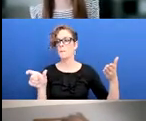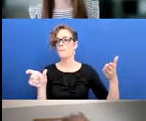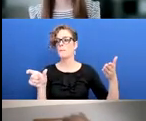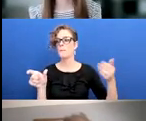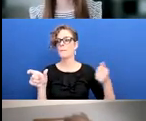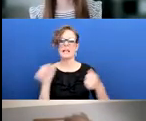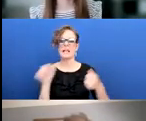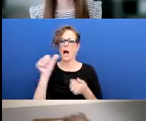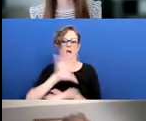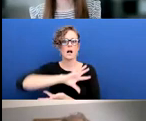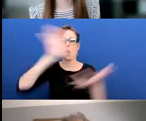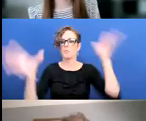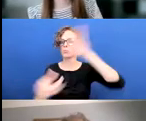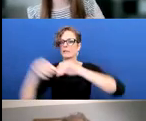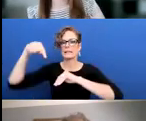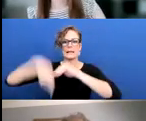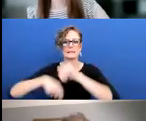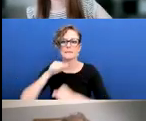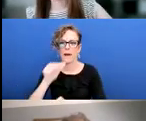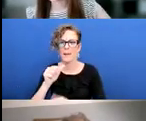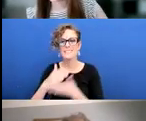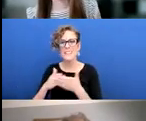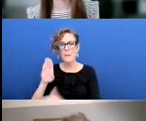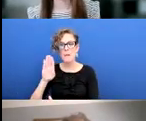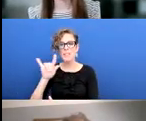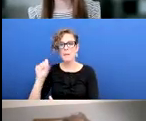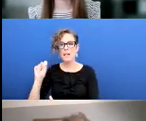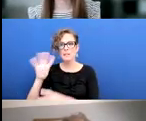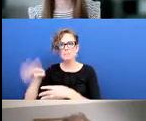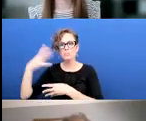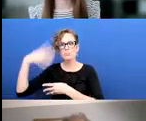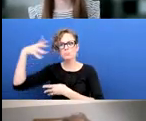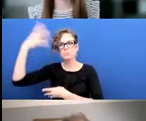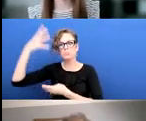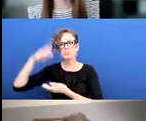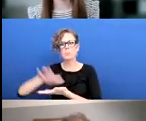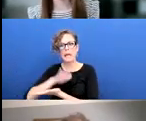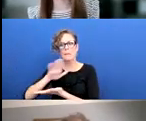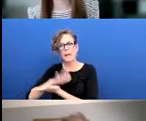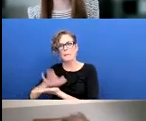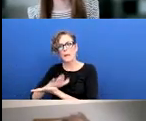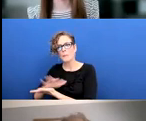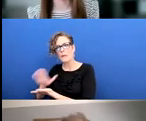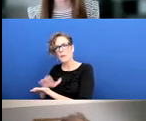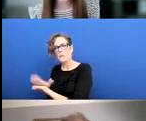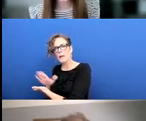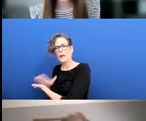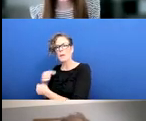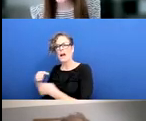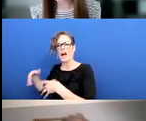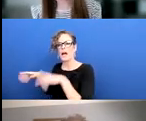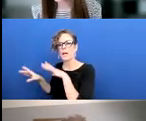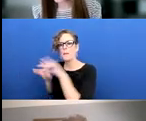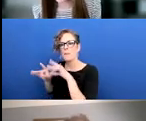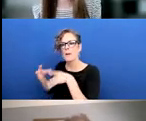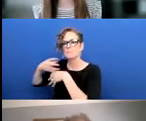columna de la mano derecha tengo a dónde va destinado el dinero. Algunos tienen otras funciones, otros